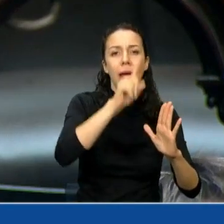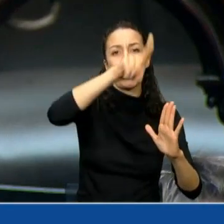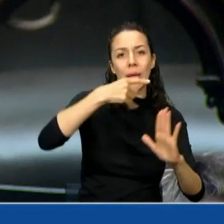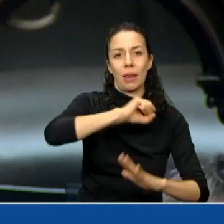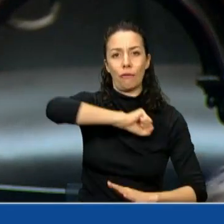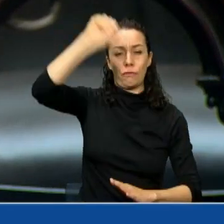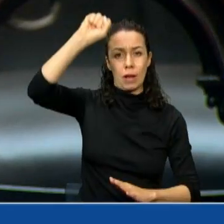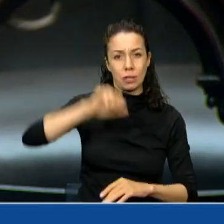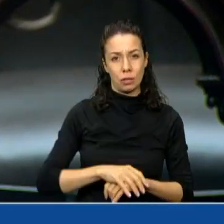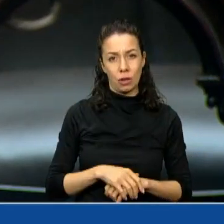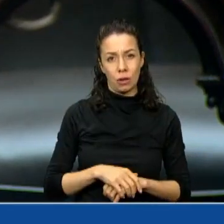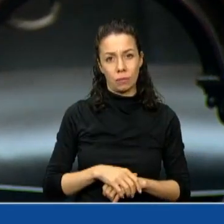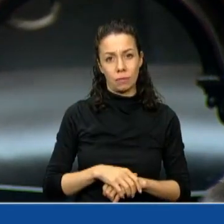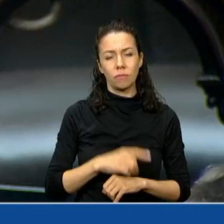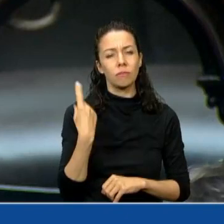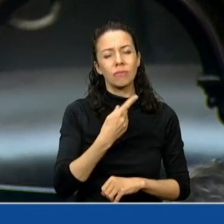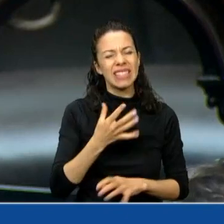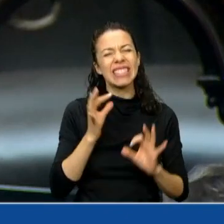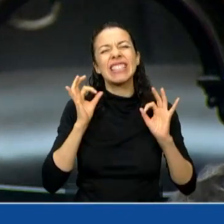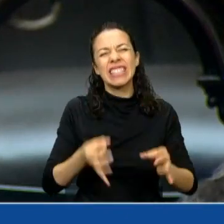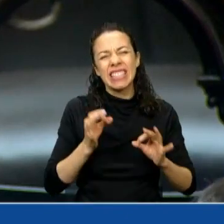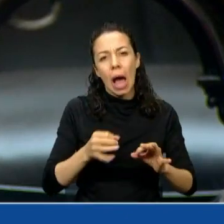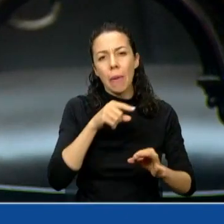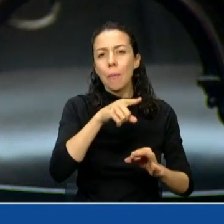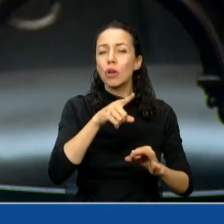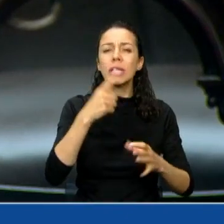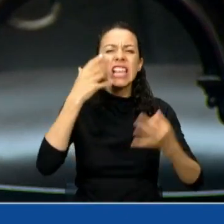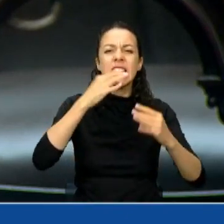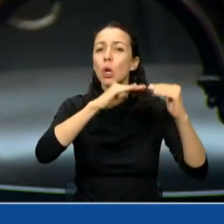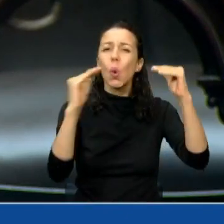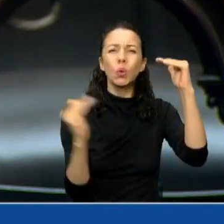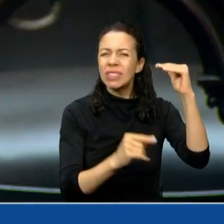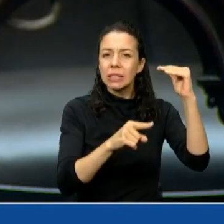convencidos de que la obra maestra de la injusticia